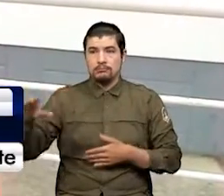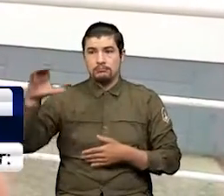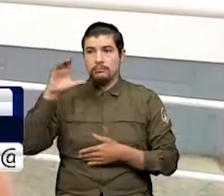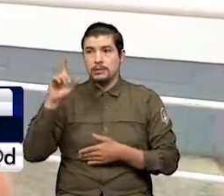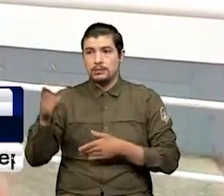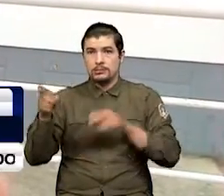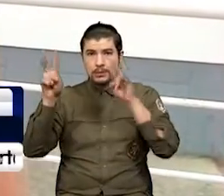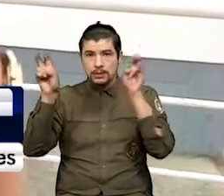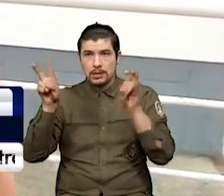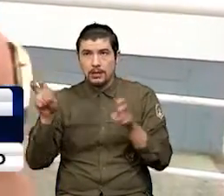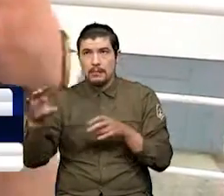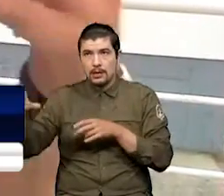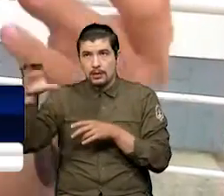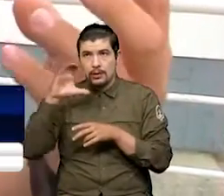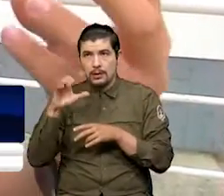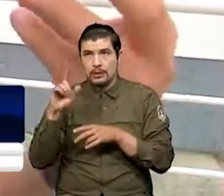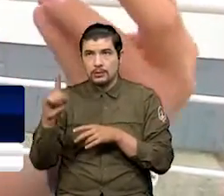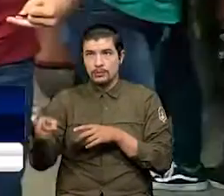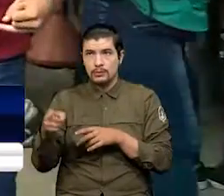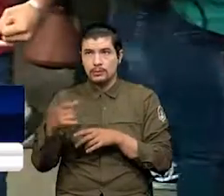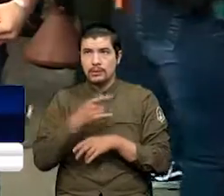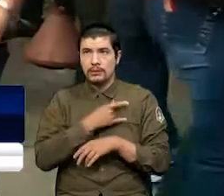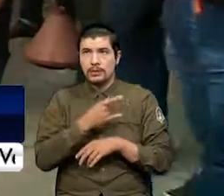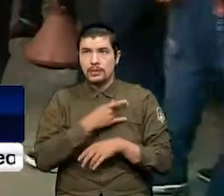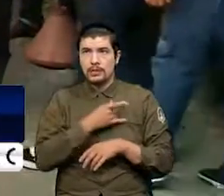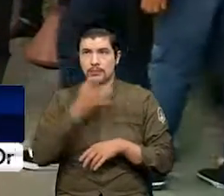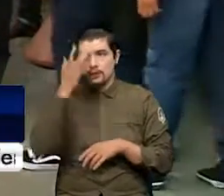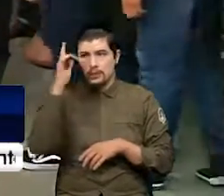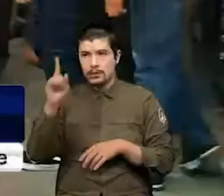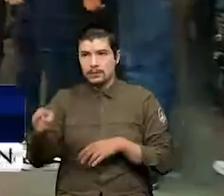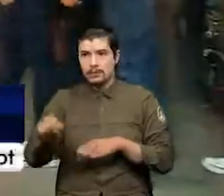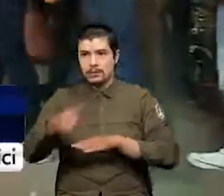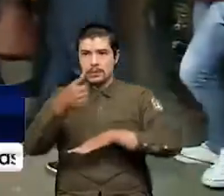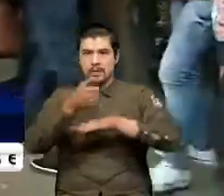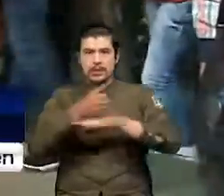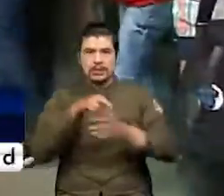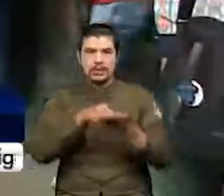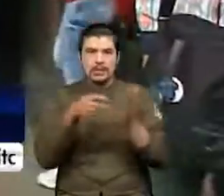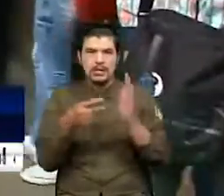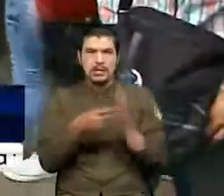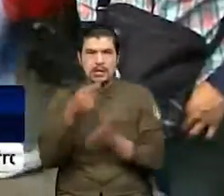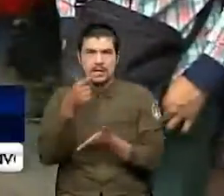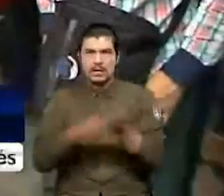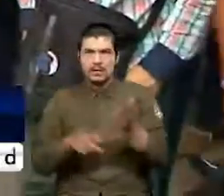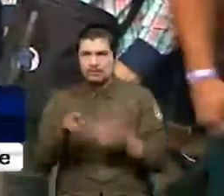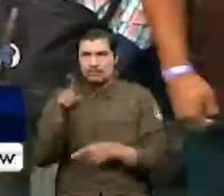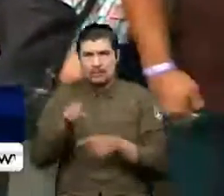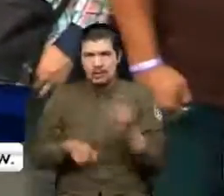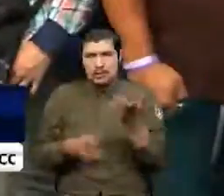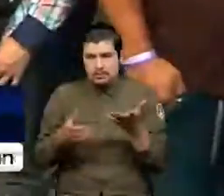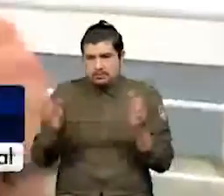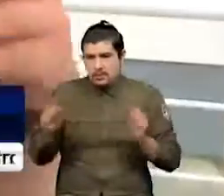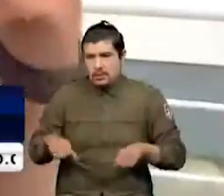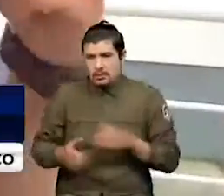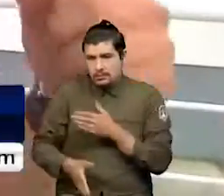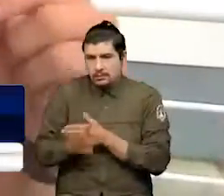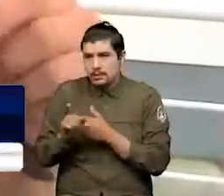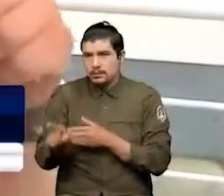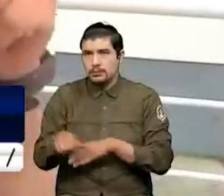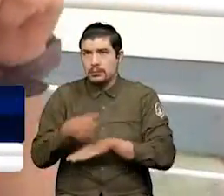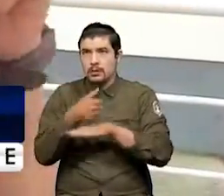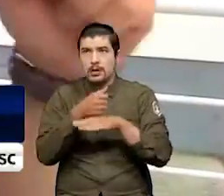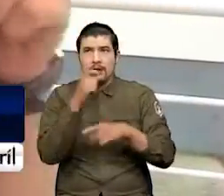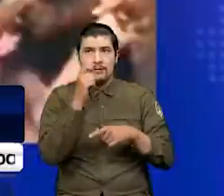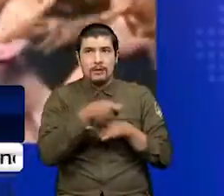tema del salario asignado por él por ser rector qué quiere decir que no está inhabilitado según el abogado consultado estos casos